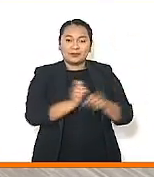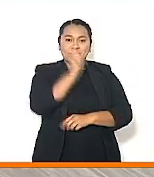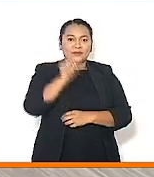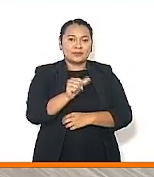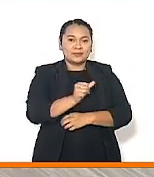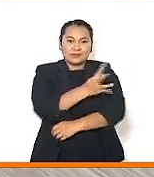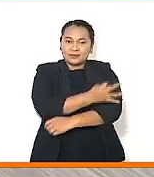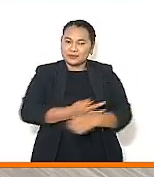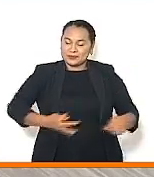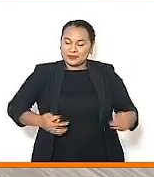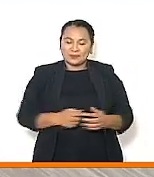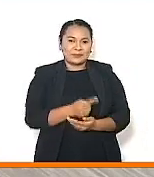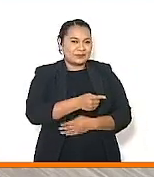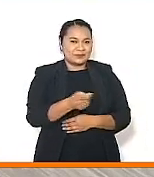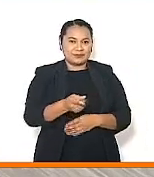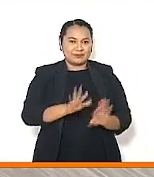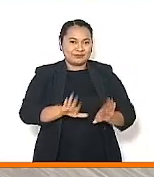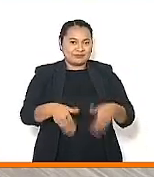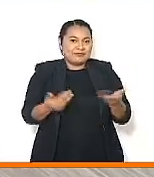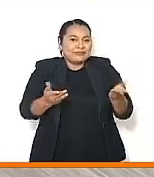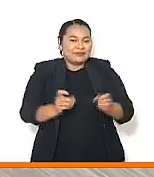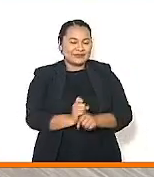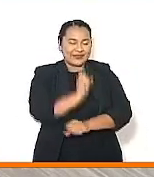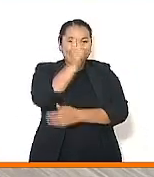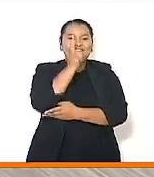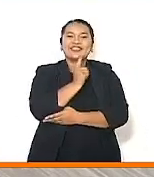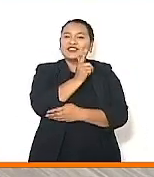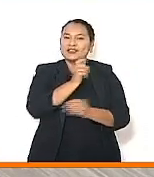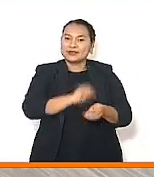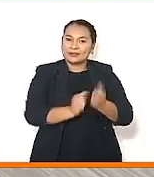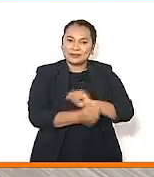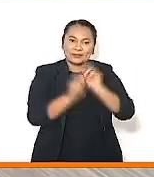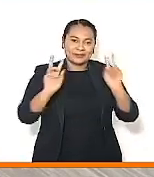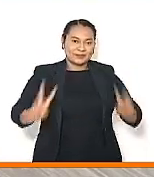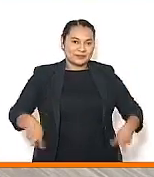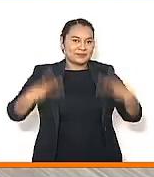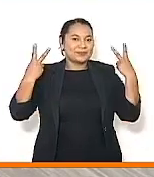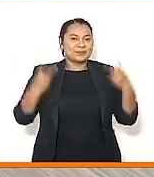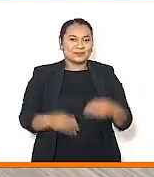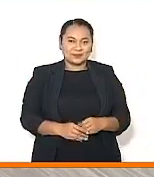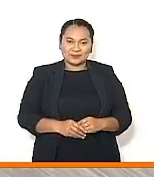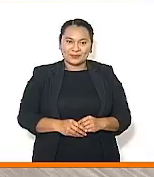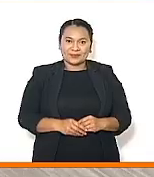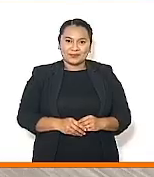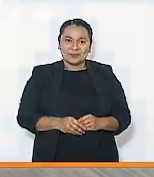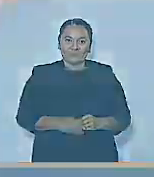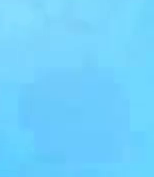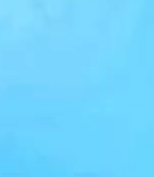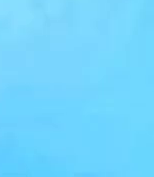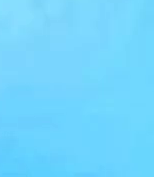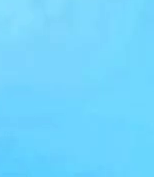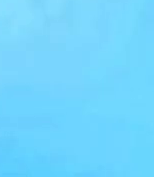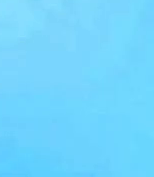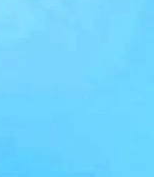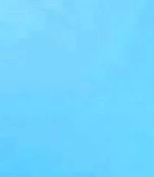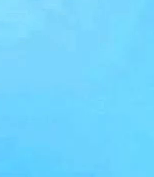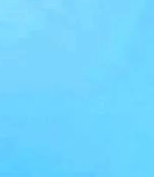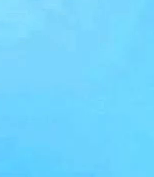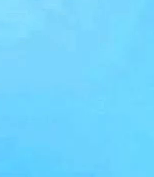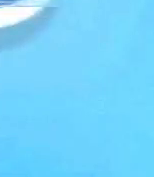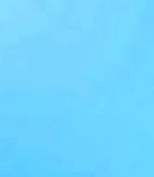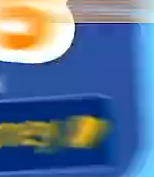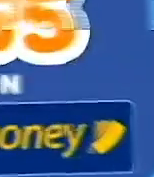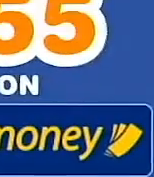tarde de martes. Y vos, ¿cómo te la vas a ganar? Loto te cambia la vida. ¡Ay, qué